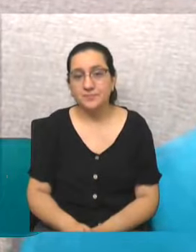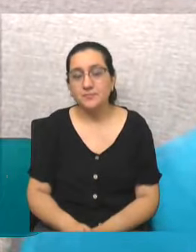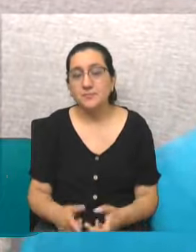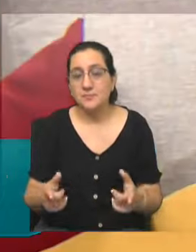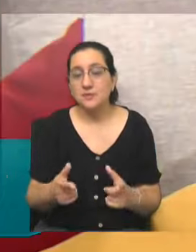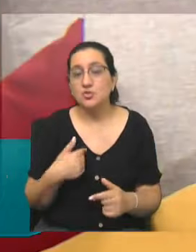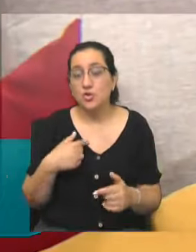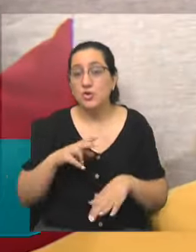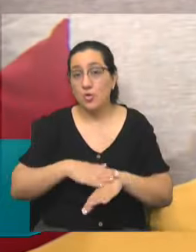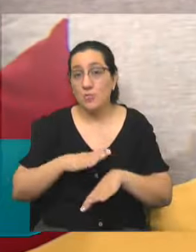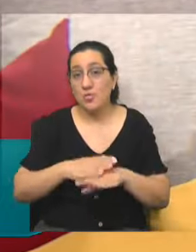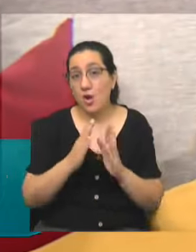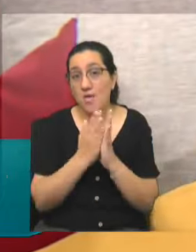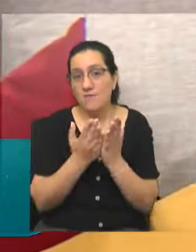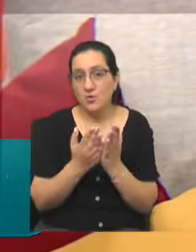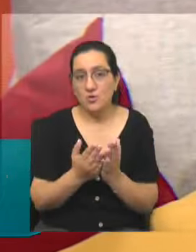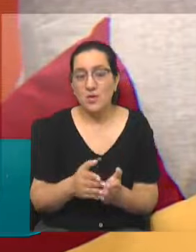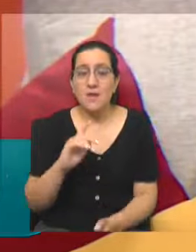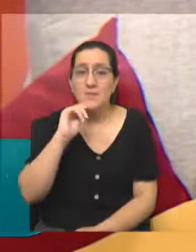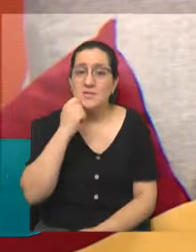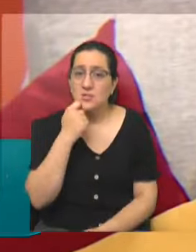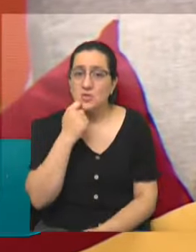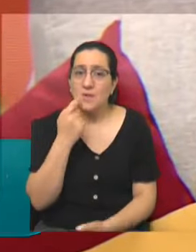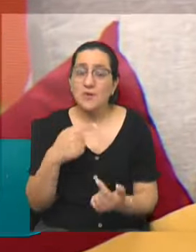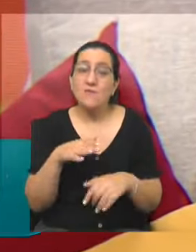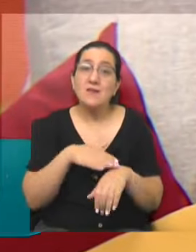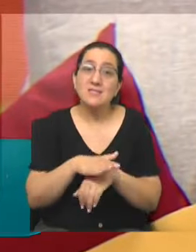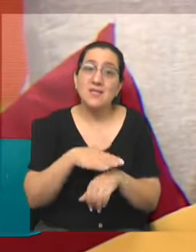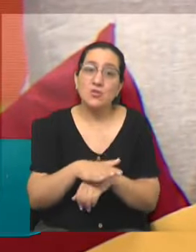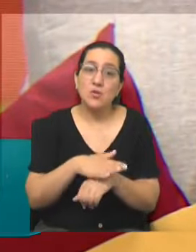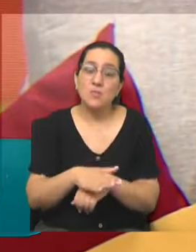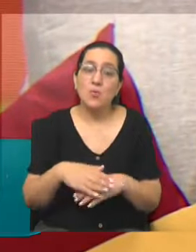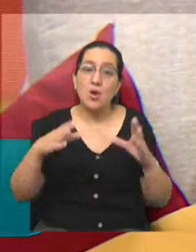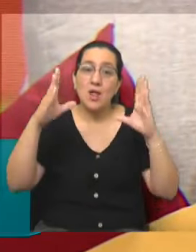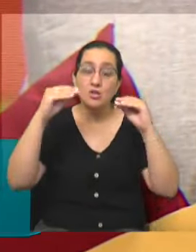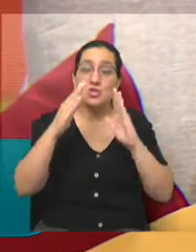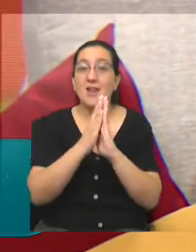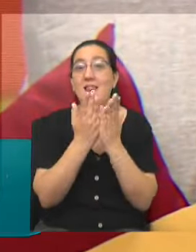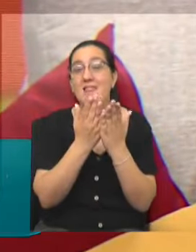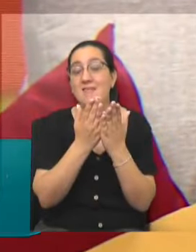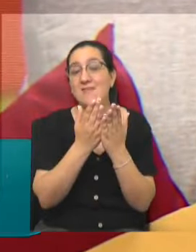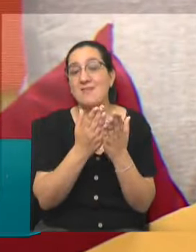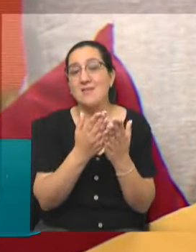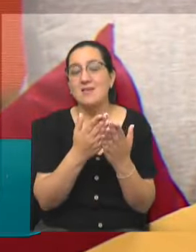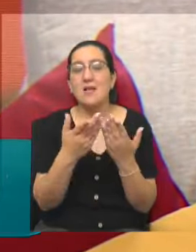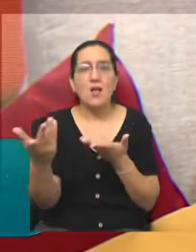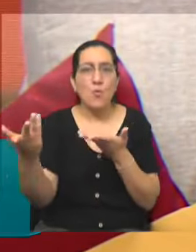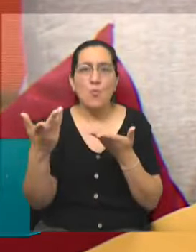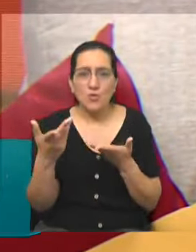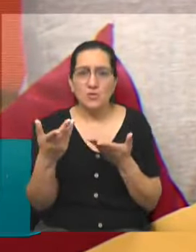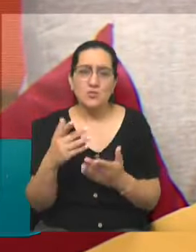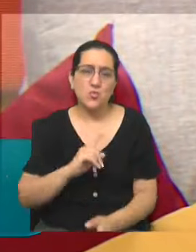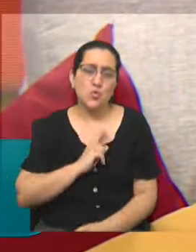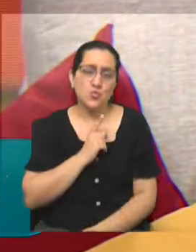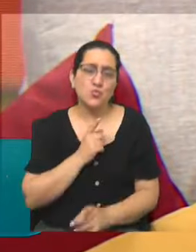Déjame cerrar la columna, es preciosa como todas tus columnas, pero felicitándote por la noche de las librerías, la convocatoria, es un